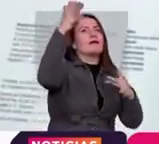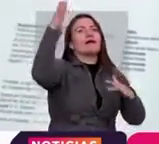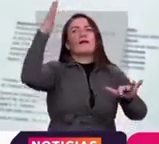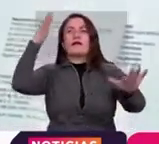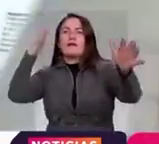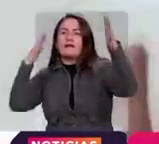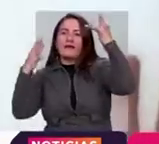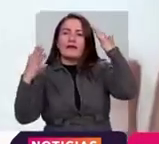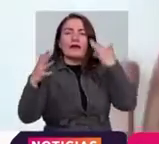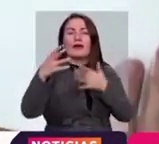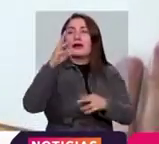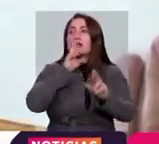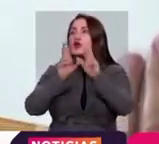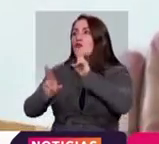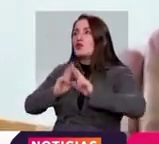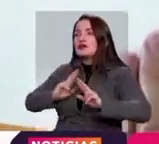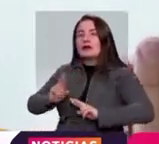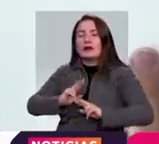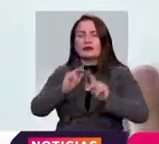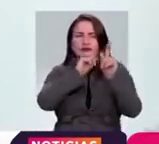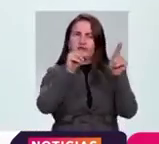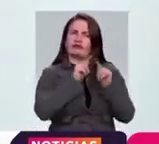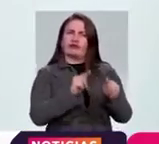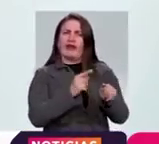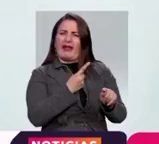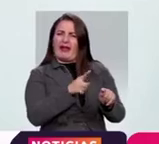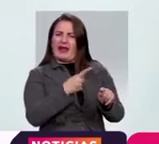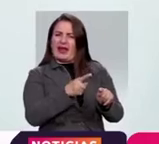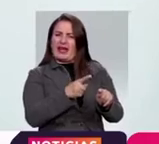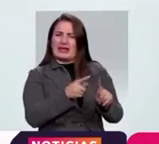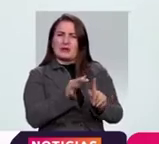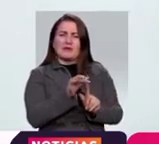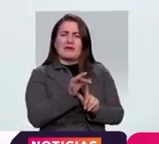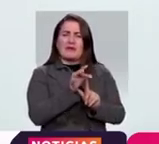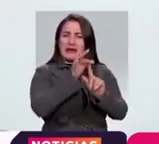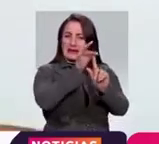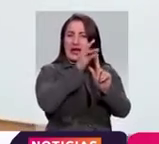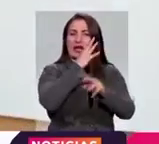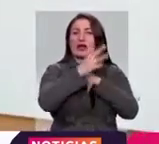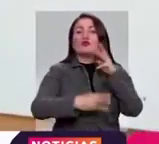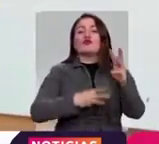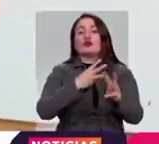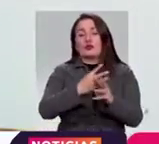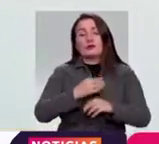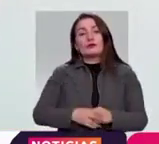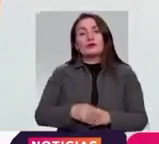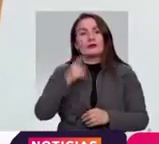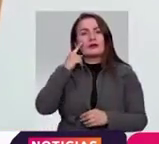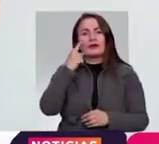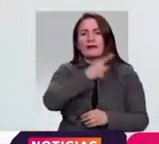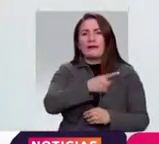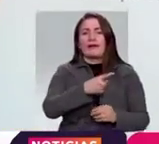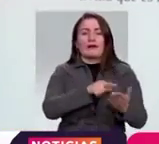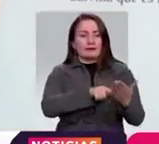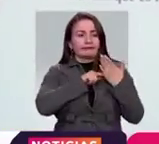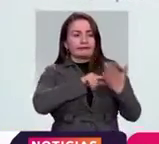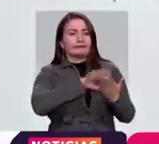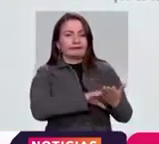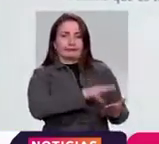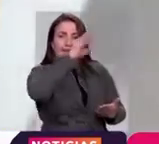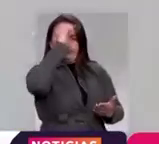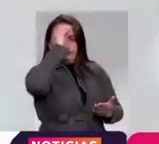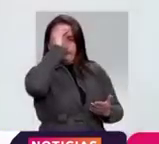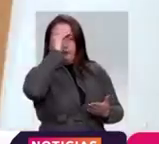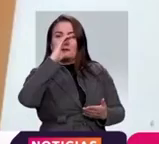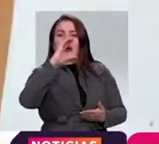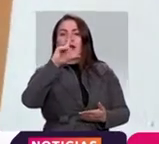en búsqueda de las respuestas al interrogante de qué es lo más especial en el mundo. Una obra llena de lecciones y aprendizajes